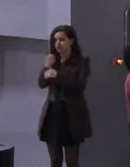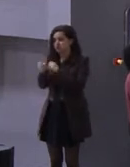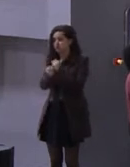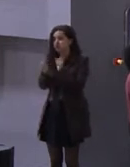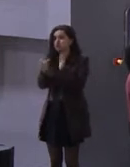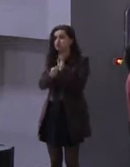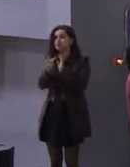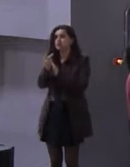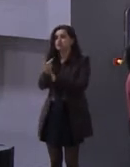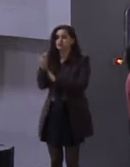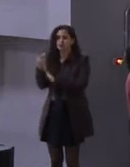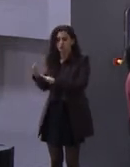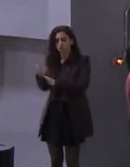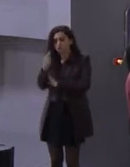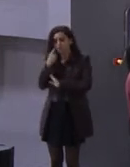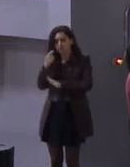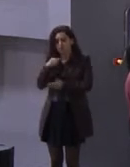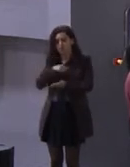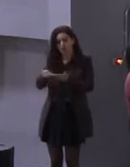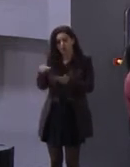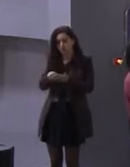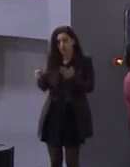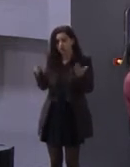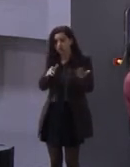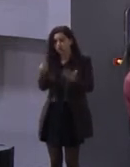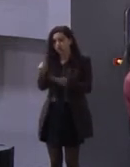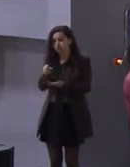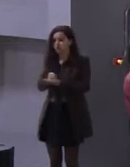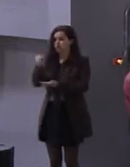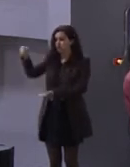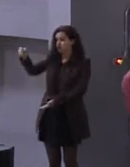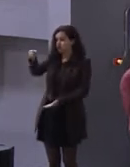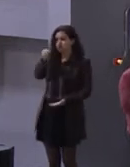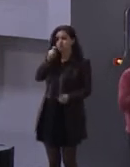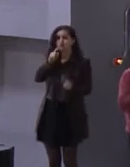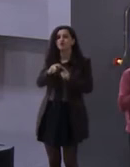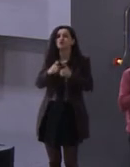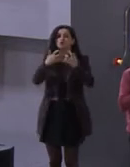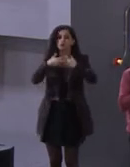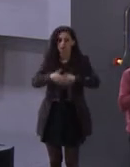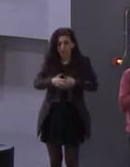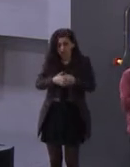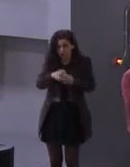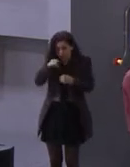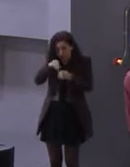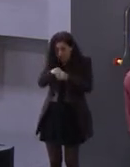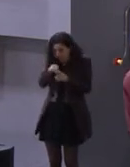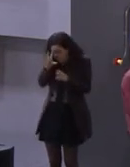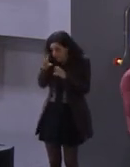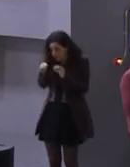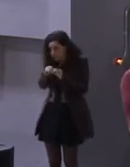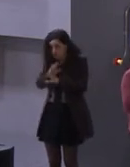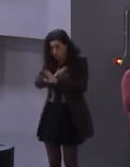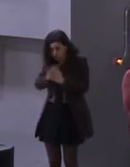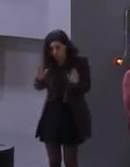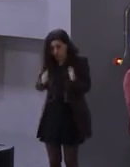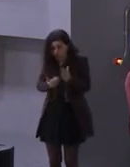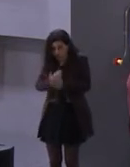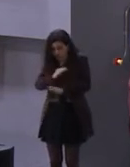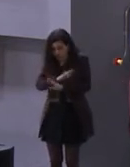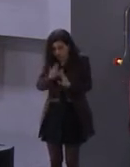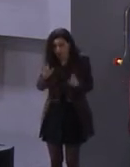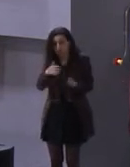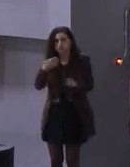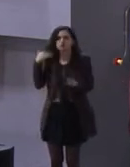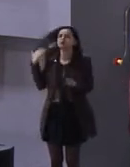que tendríamos previstos en relación con transferencias de funcionamiento, incluyendo el acuerdo ya actualizado,